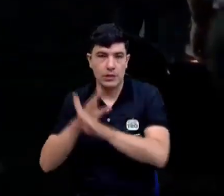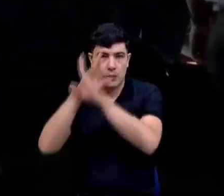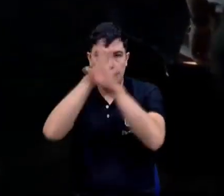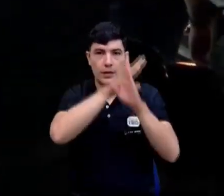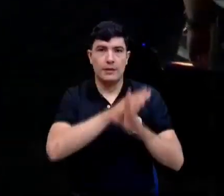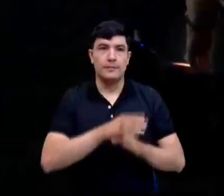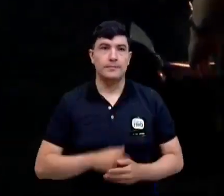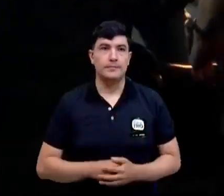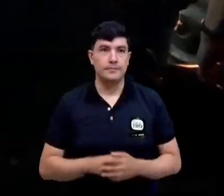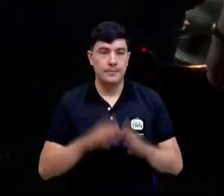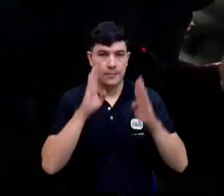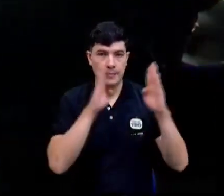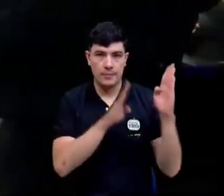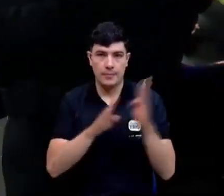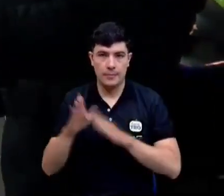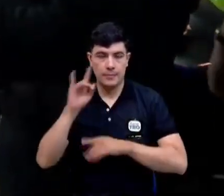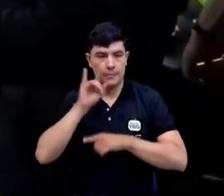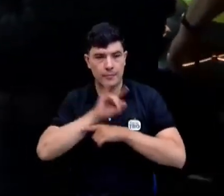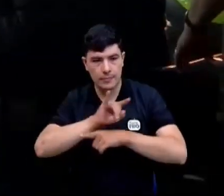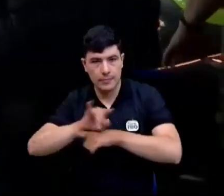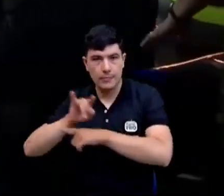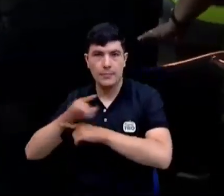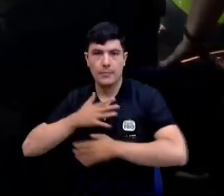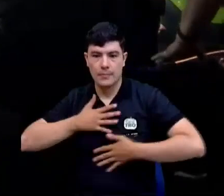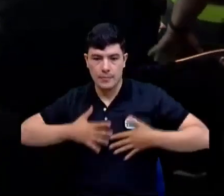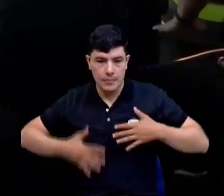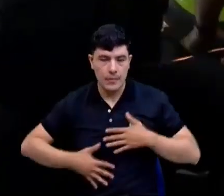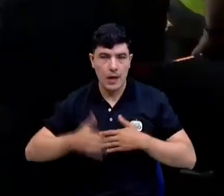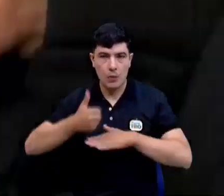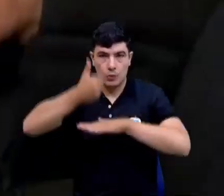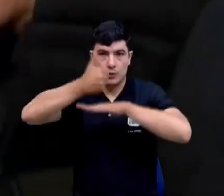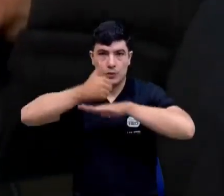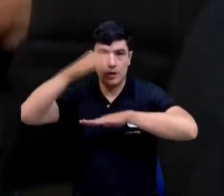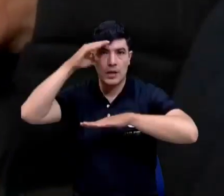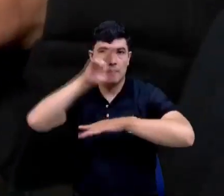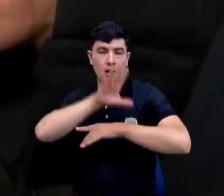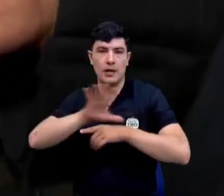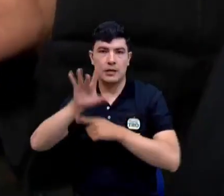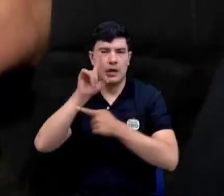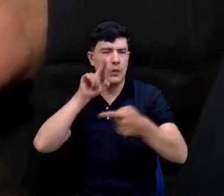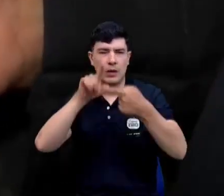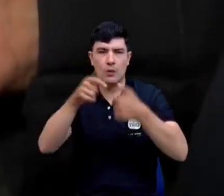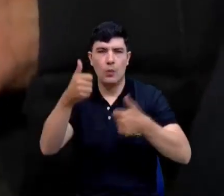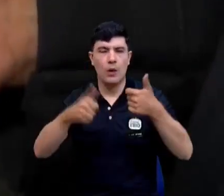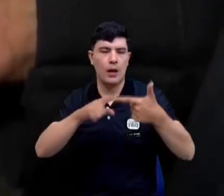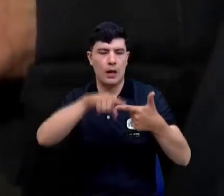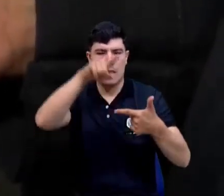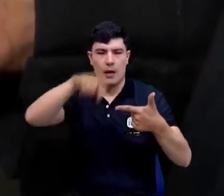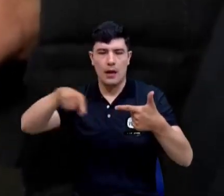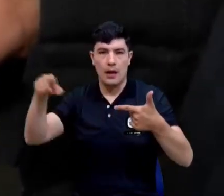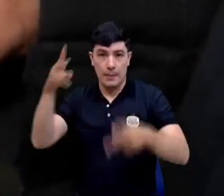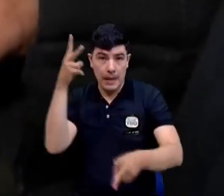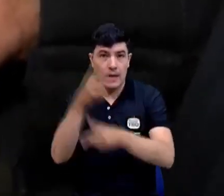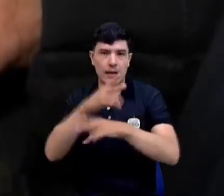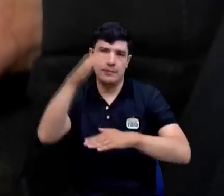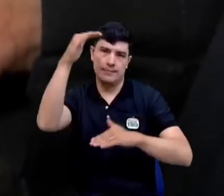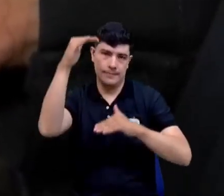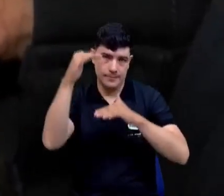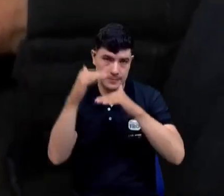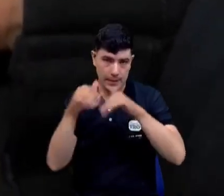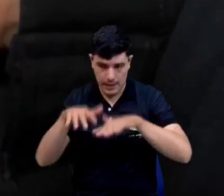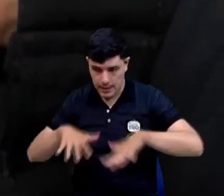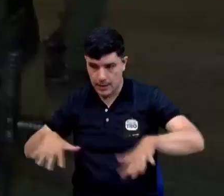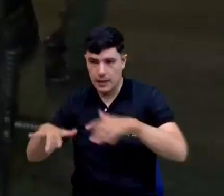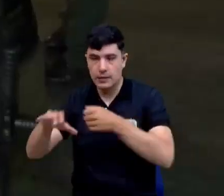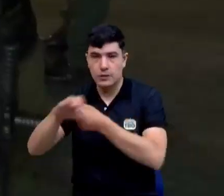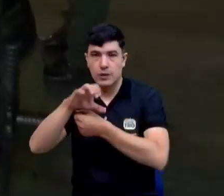Con estos planes de registro y control, la autoridad de policía busca disminuir los indicadores de criminalidad e inseguridad en este importante sector de Florida